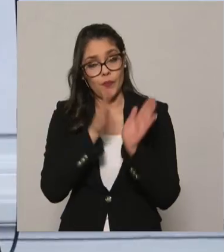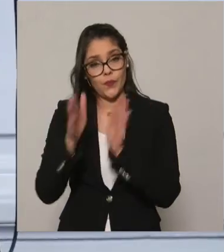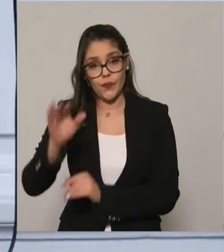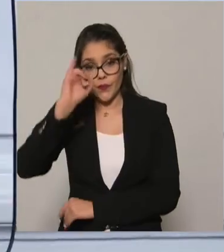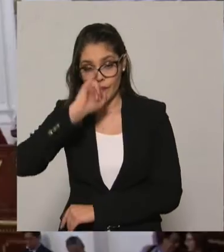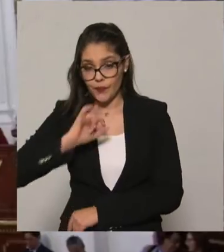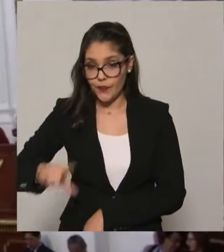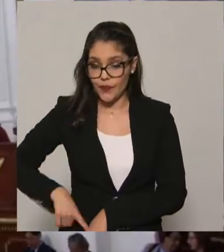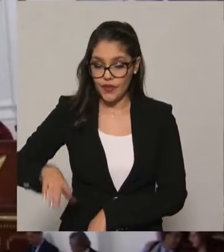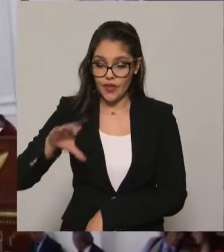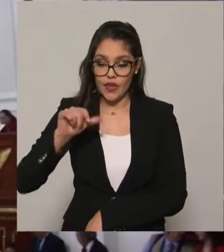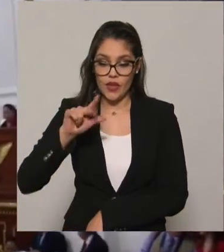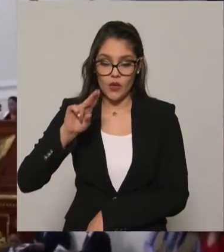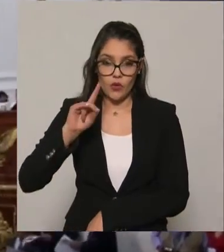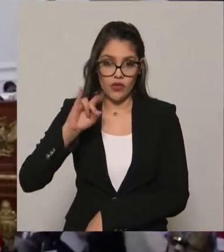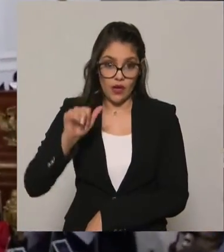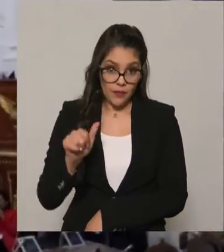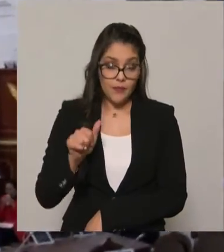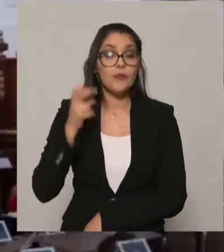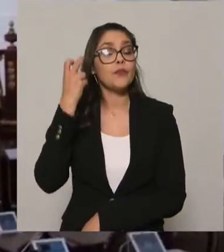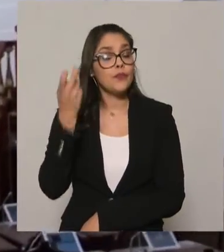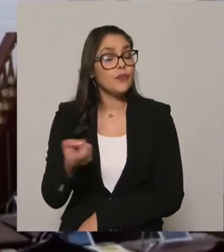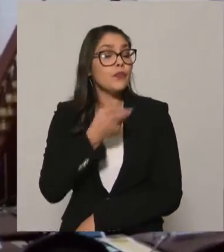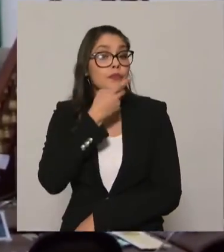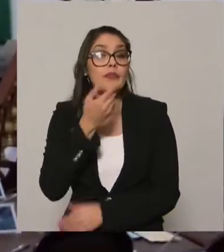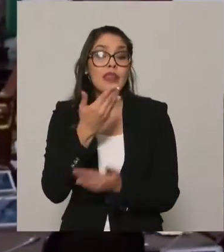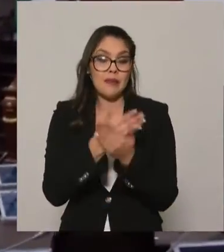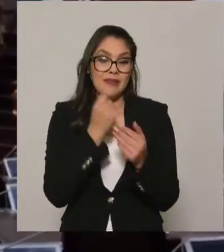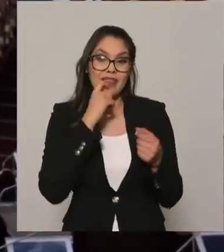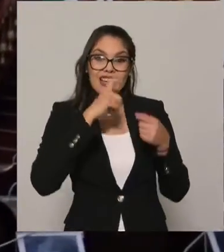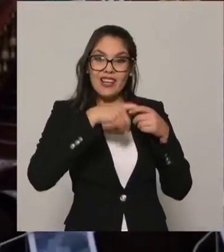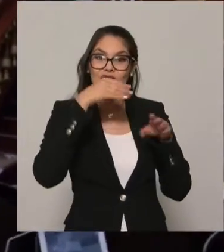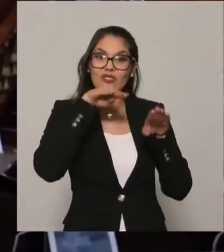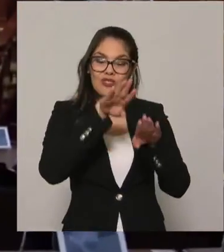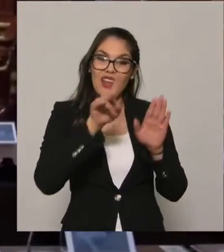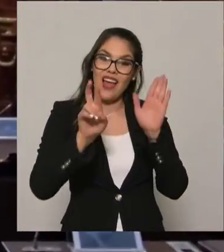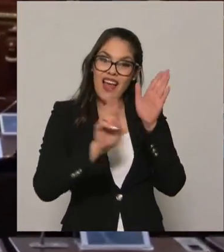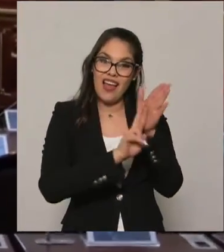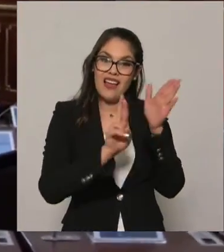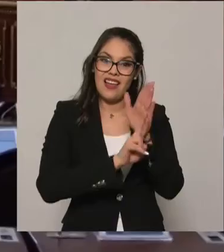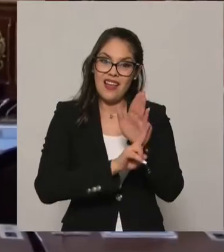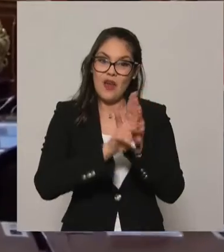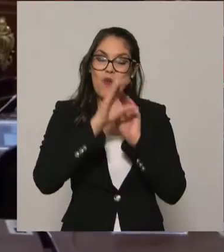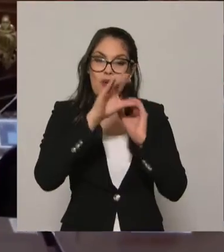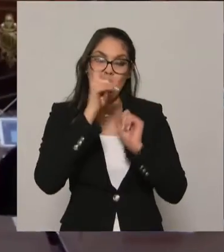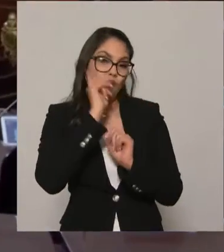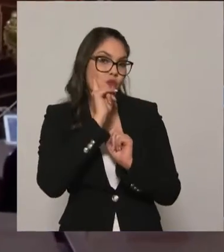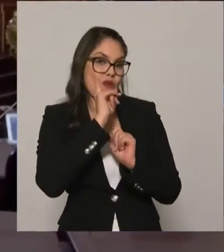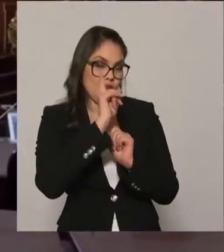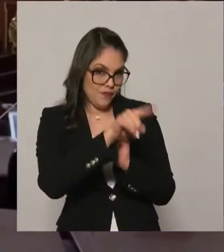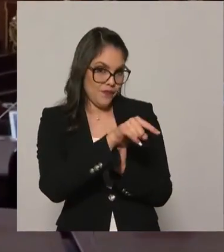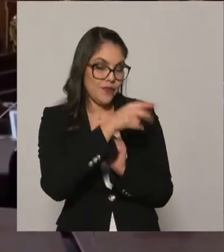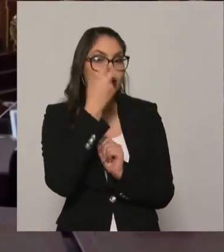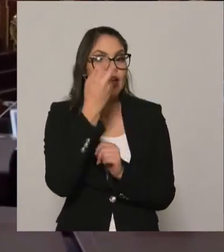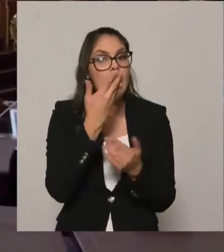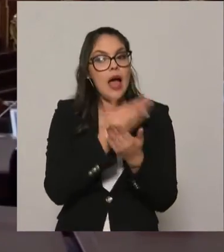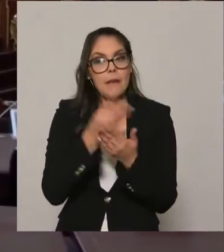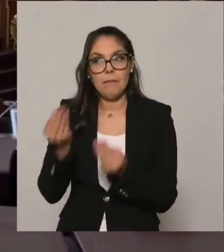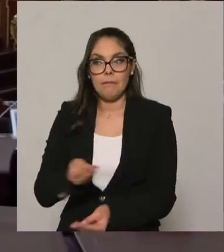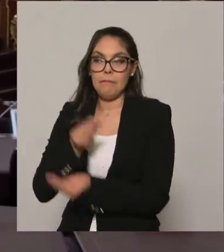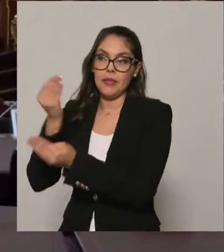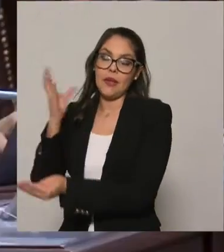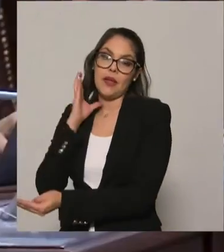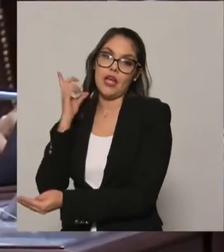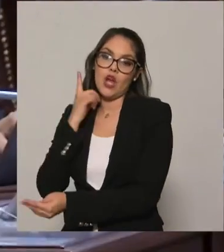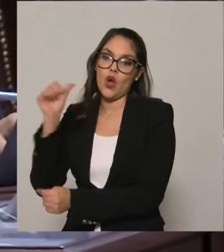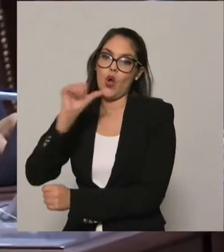había anunciado que como parte de su alerta contra la violencia hacia las mujeres, envió al Congreso capitalino una